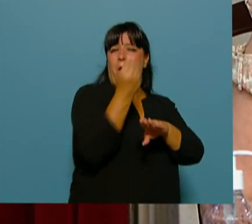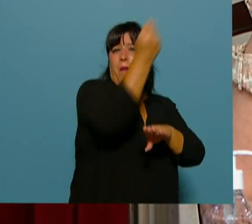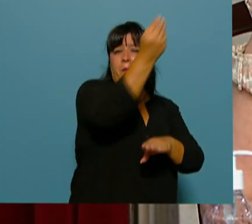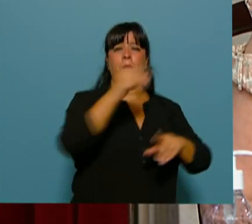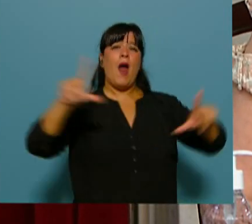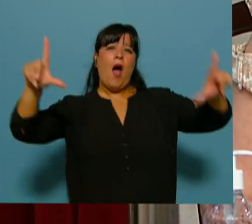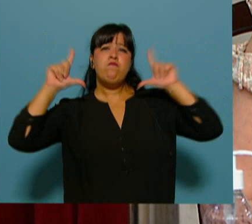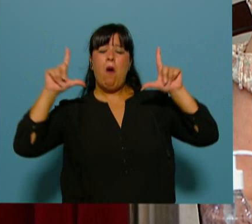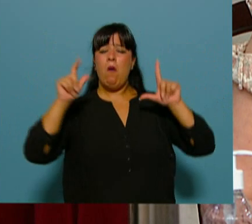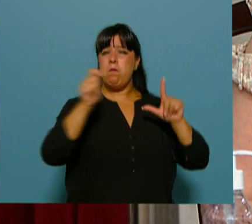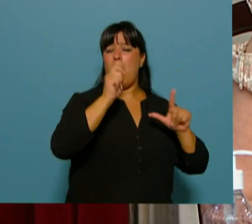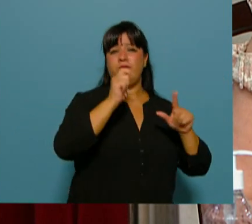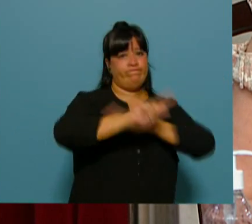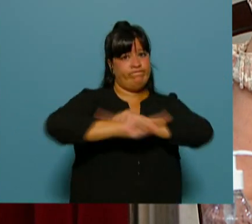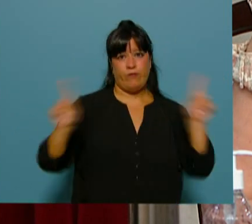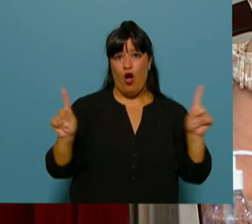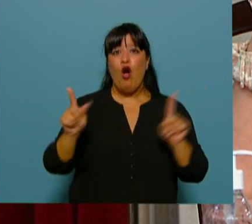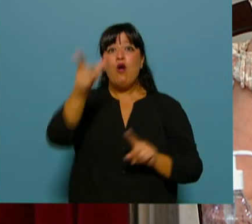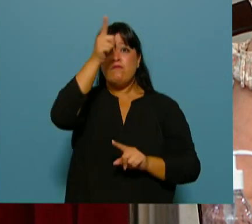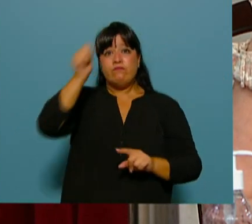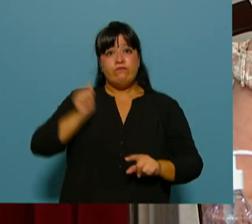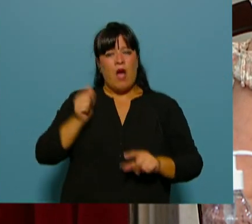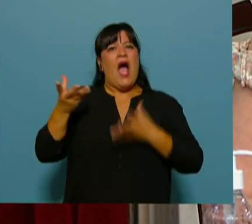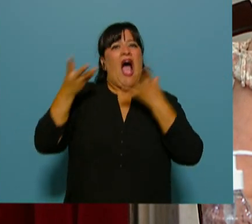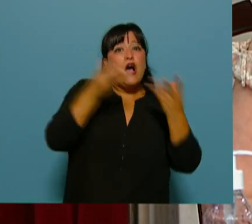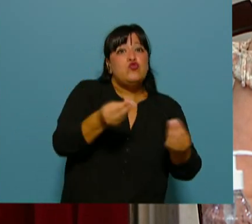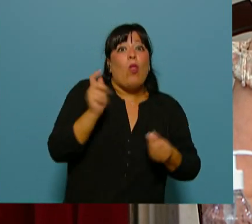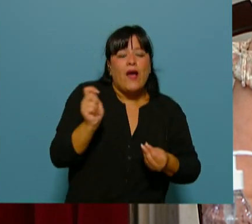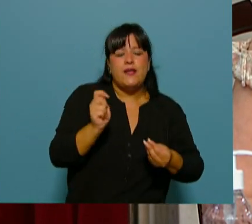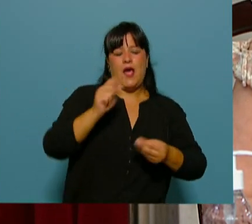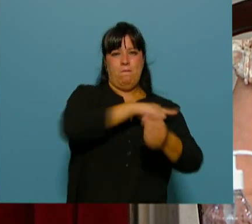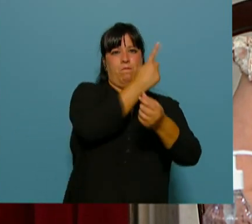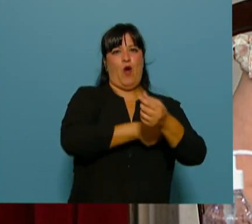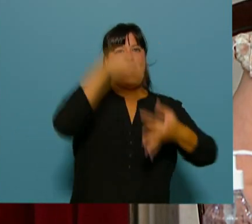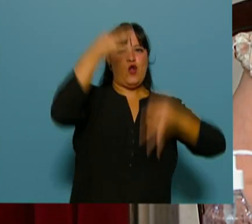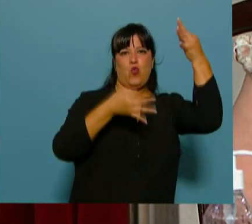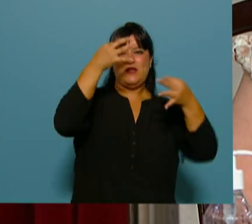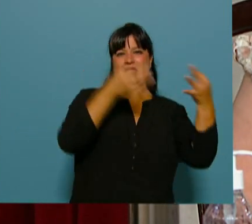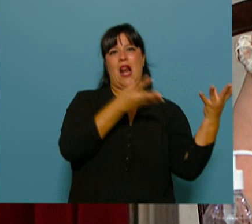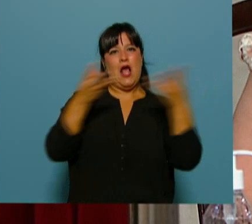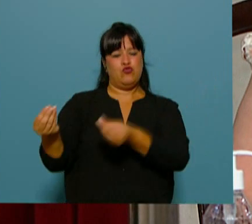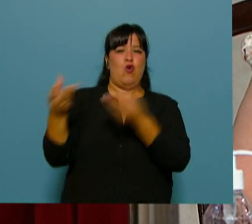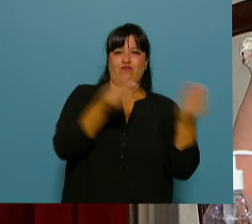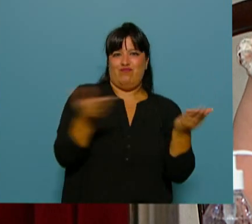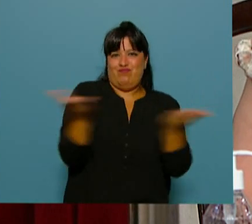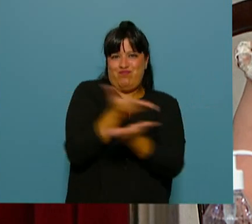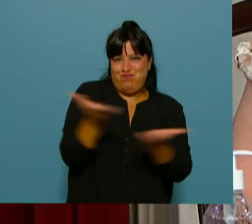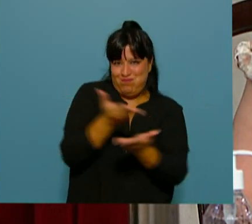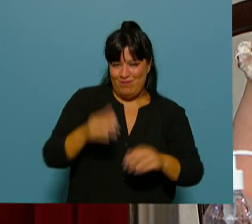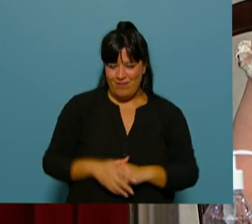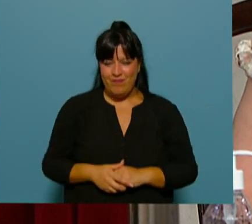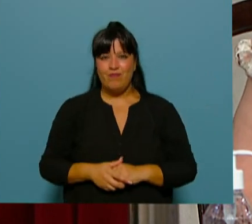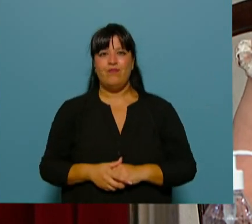espectáculos mediáticos. Las fuerzas federales son auxiliares del Poder Judicial. Las fuerzas de seguridad no son juezas de la